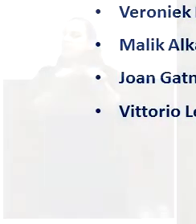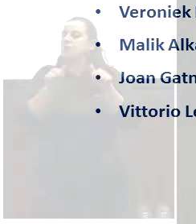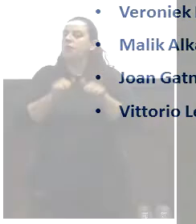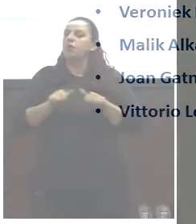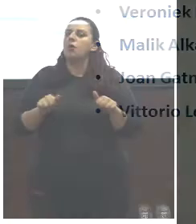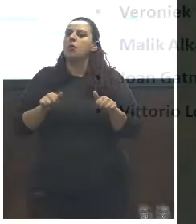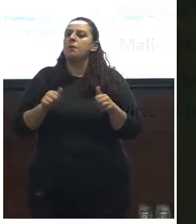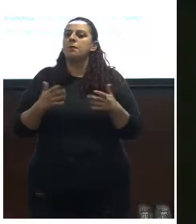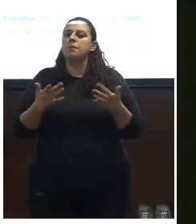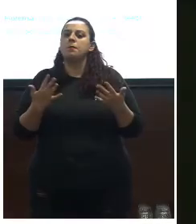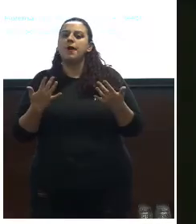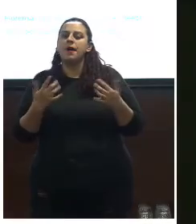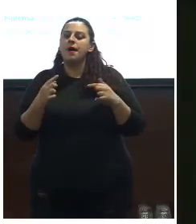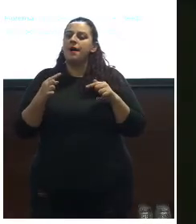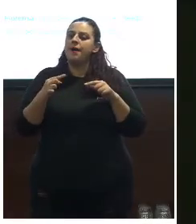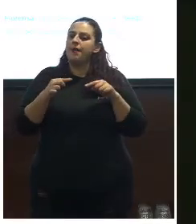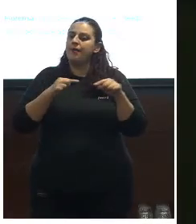Land, directora de